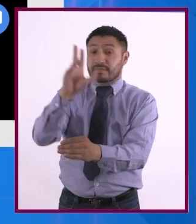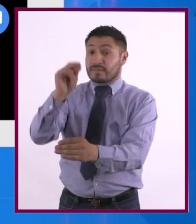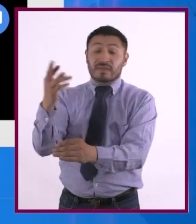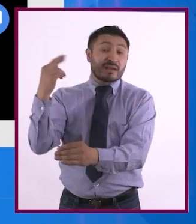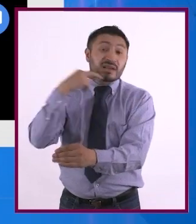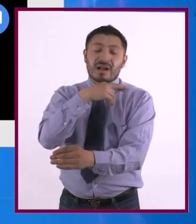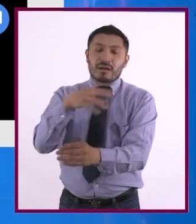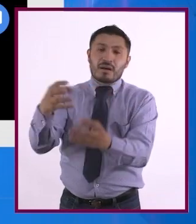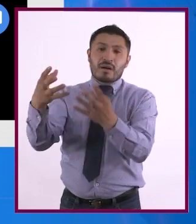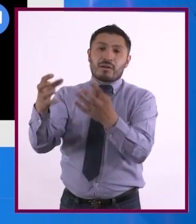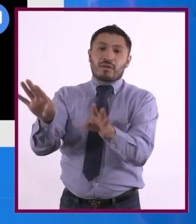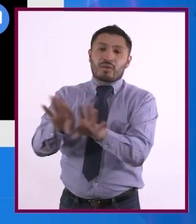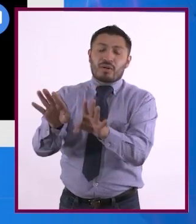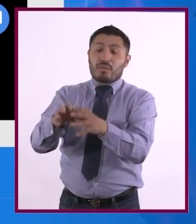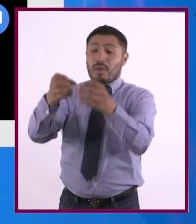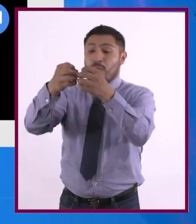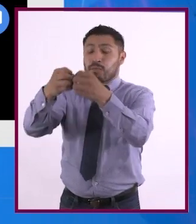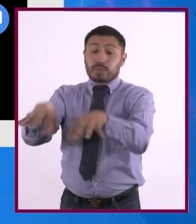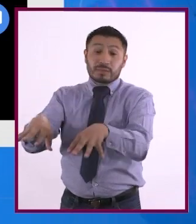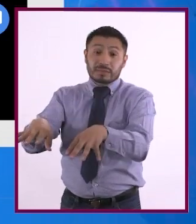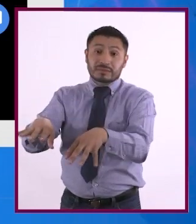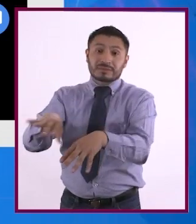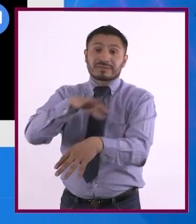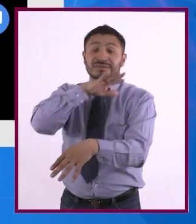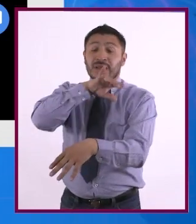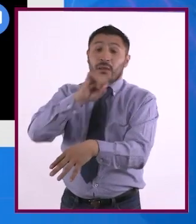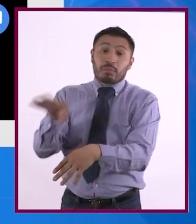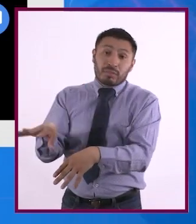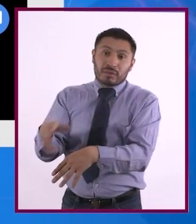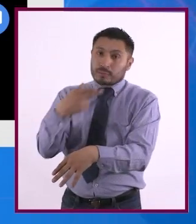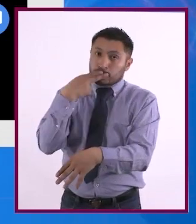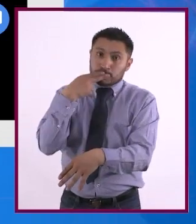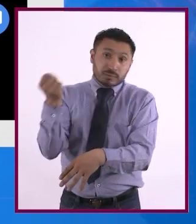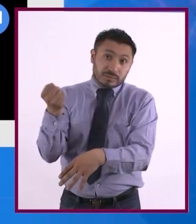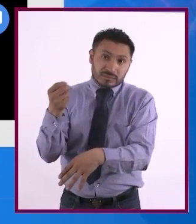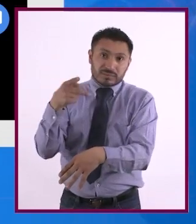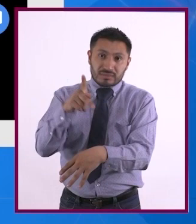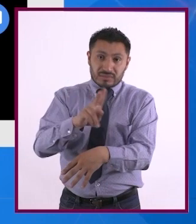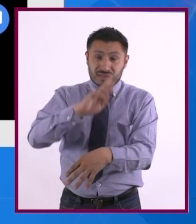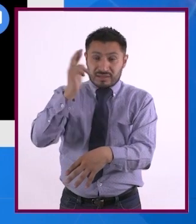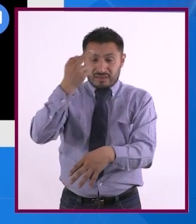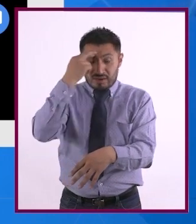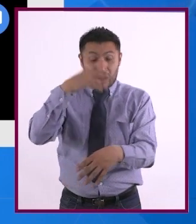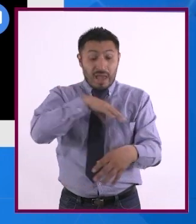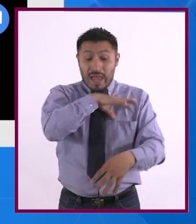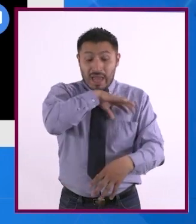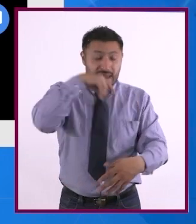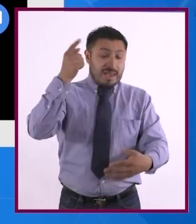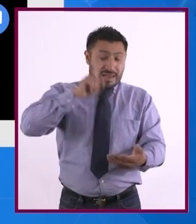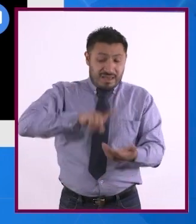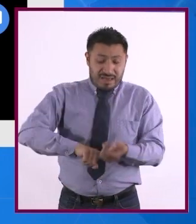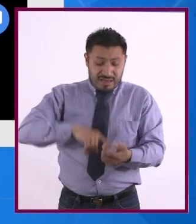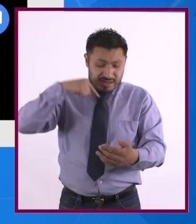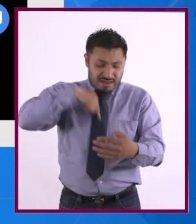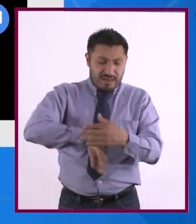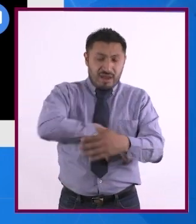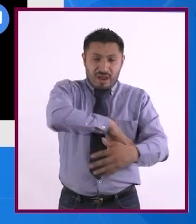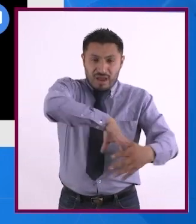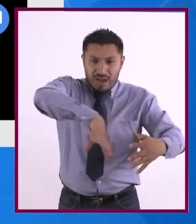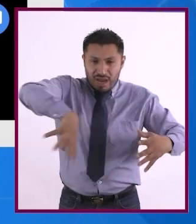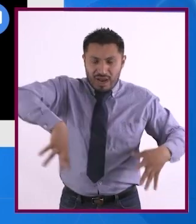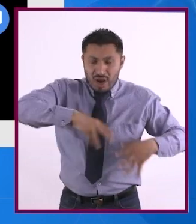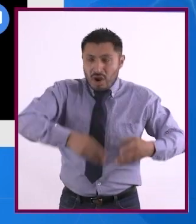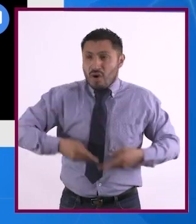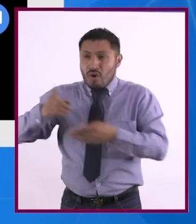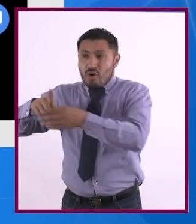bien se trata de también un tema de histocompatibilidad. Recordemos que no todos los órganos son para todas las personas. Entonces, por más que trafiquemos órganos, por más